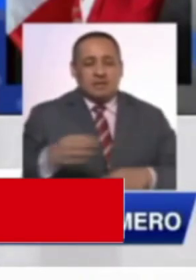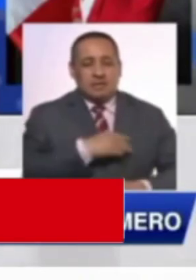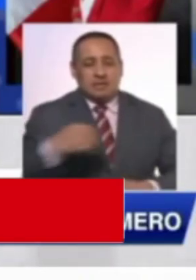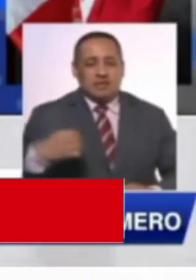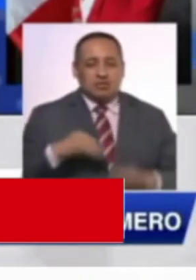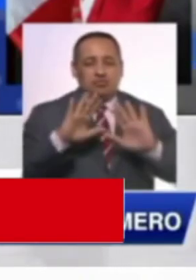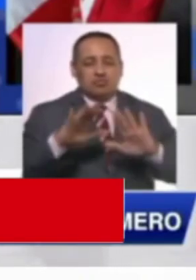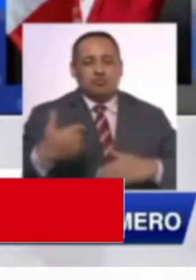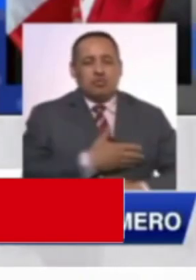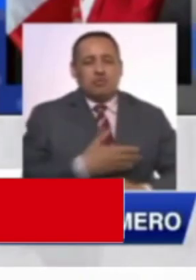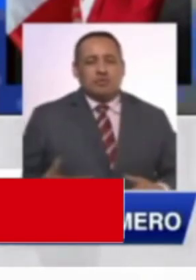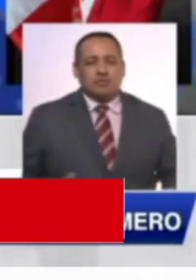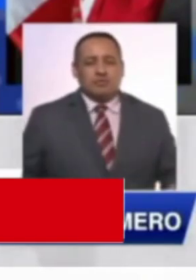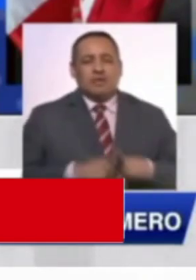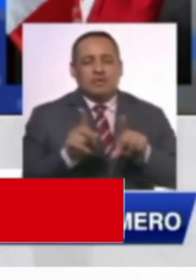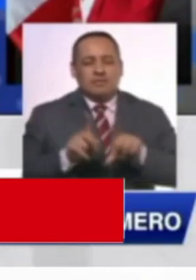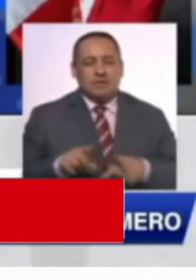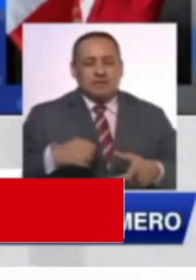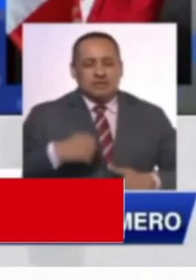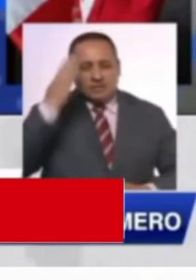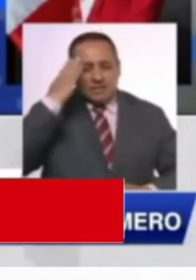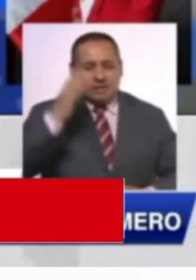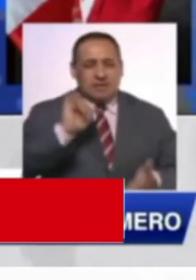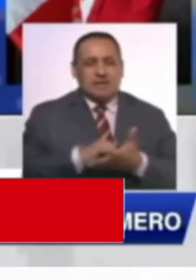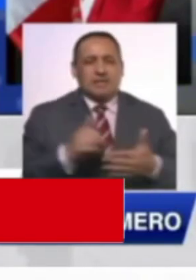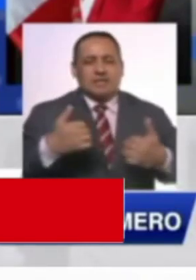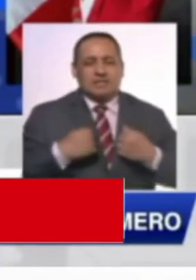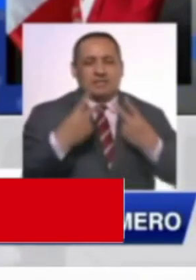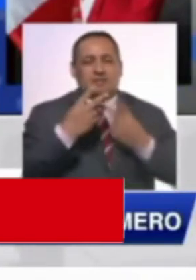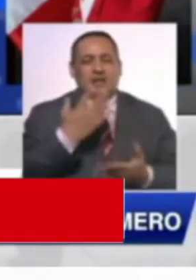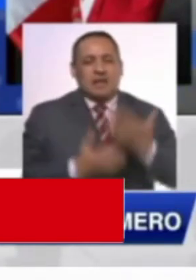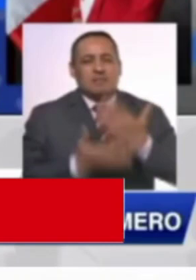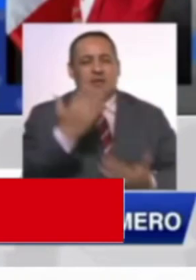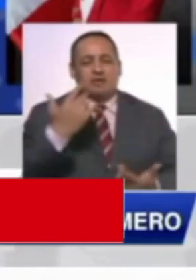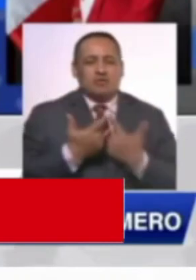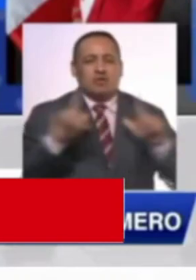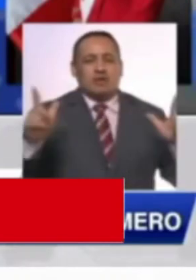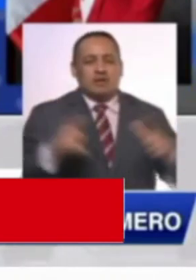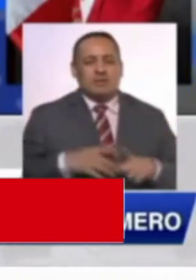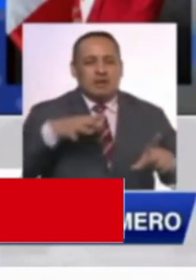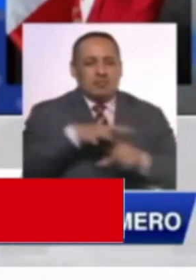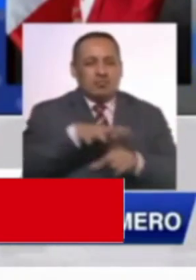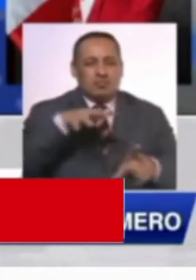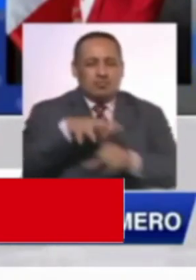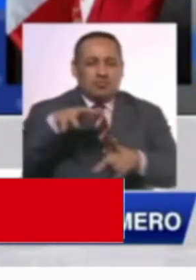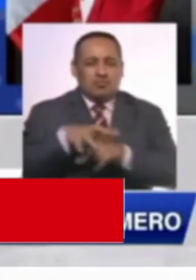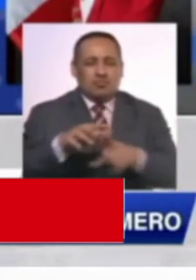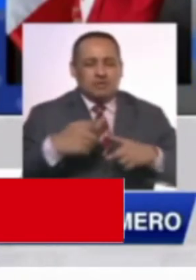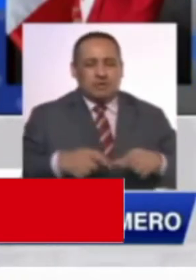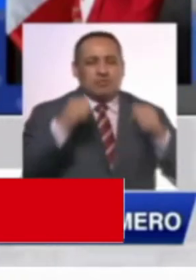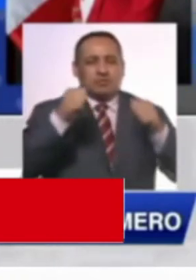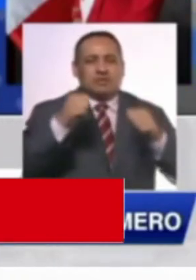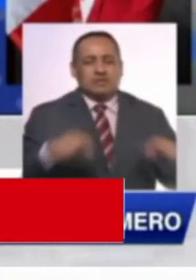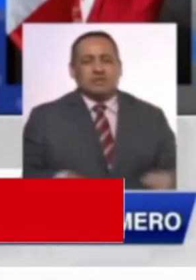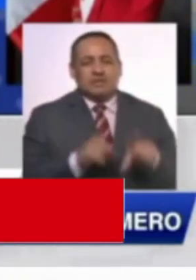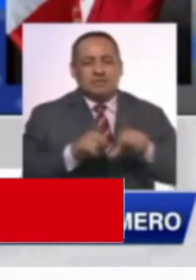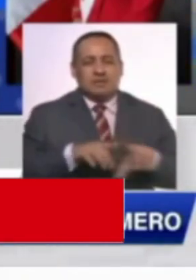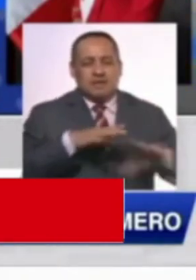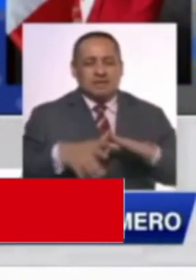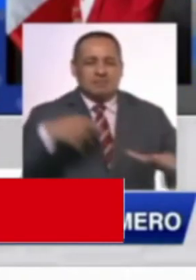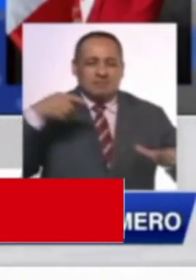y su gobierno son conscientes que tienen las manos libres para reprimir las movilizaciones de protesta y